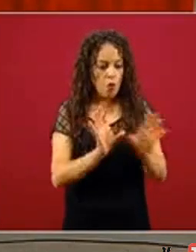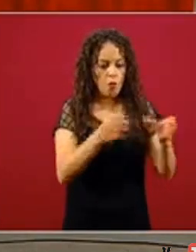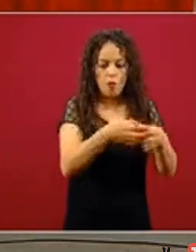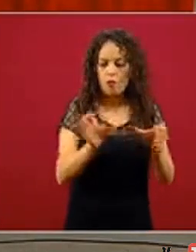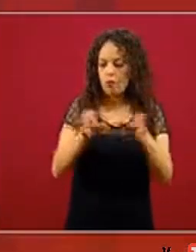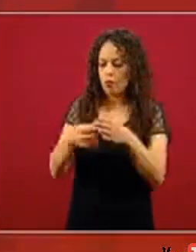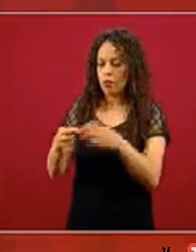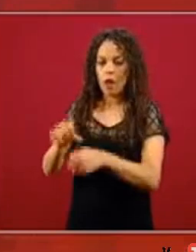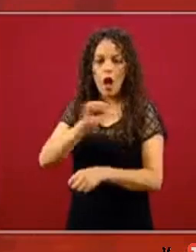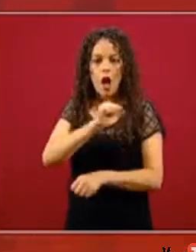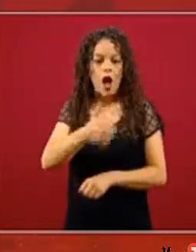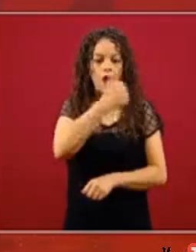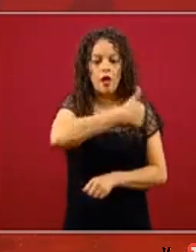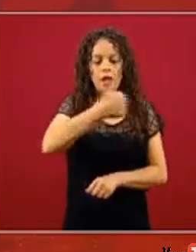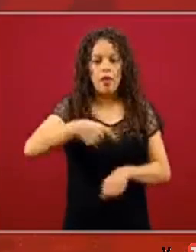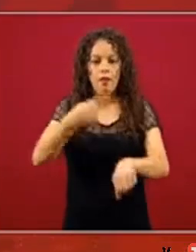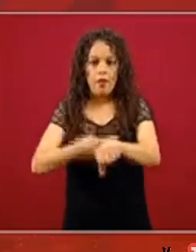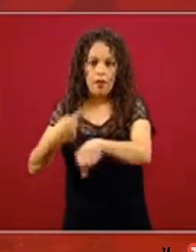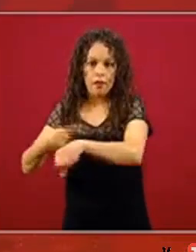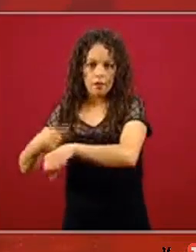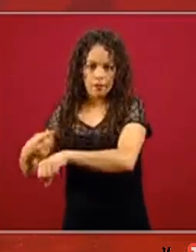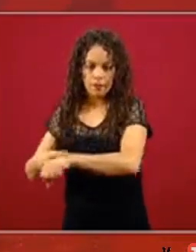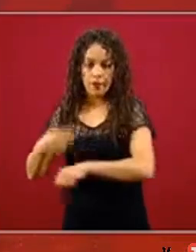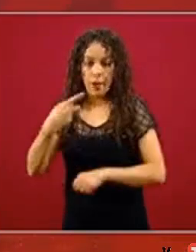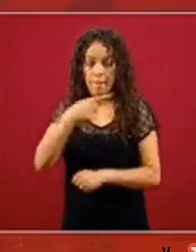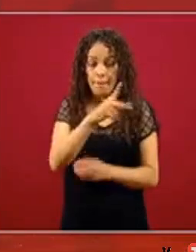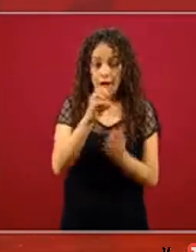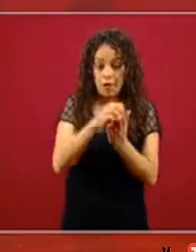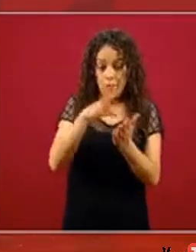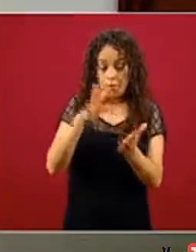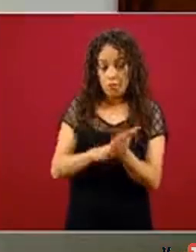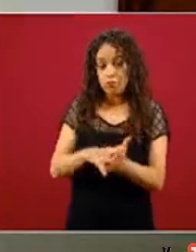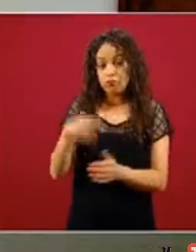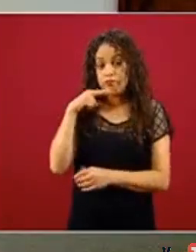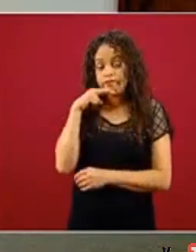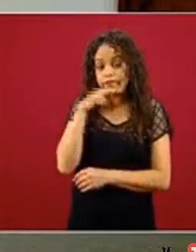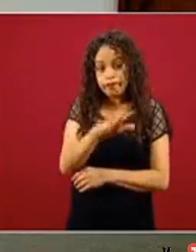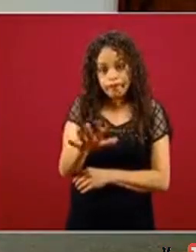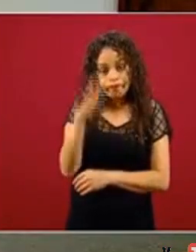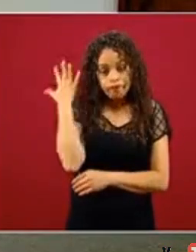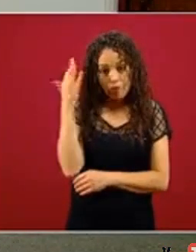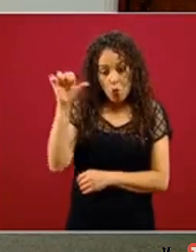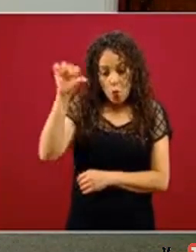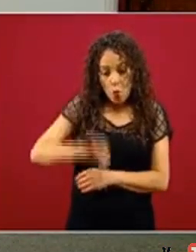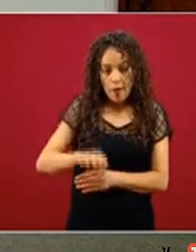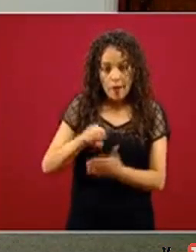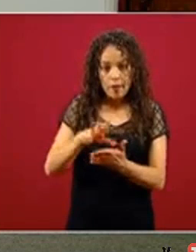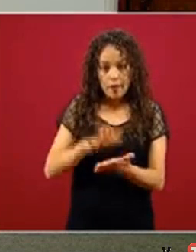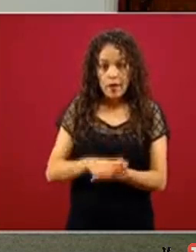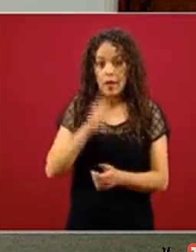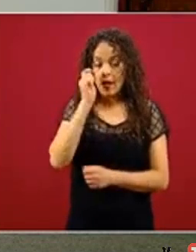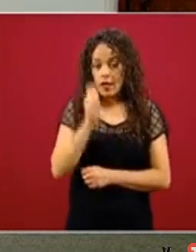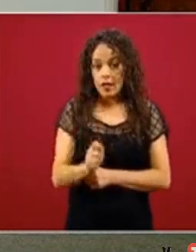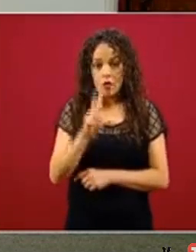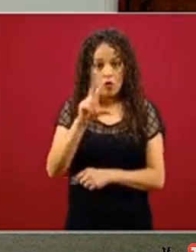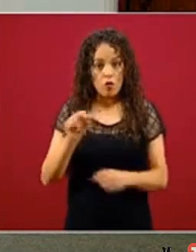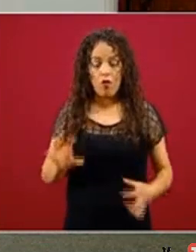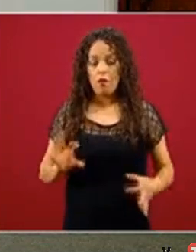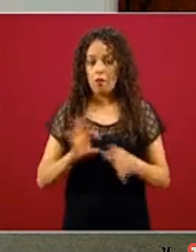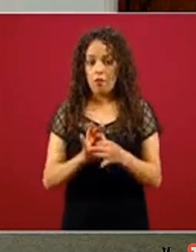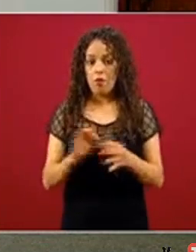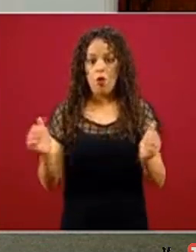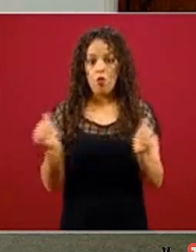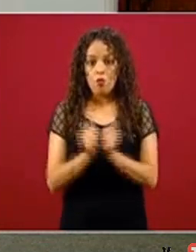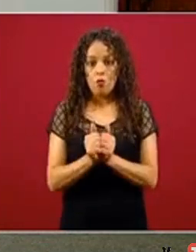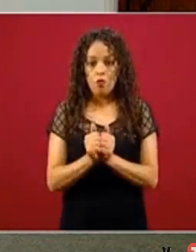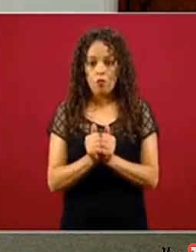el registro inmediato de mortalidad de las causas que no son relacionadas con muerte